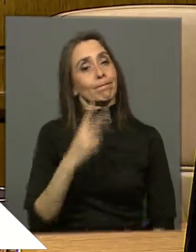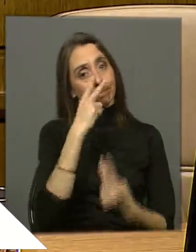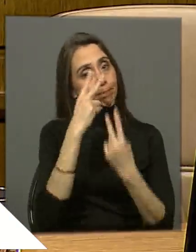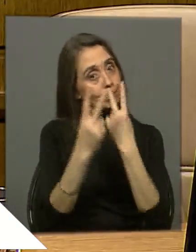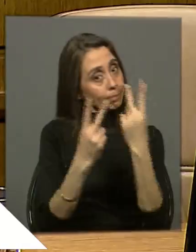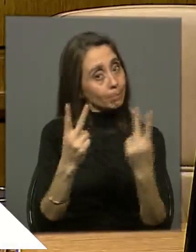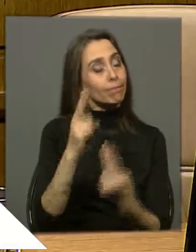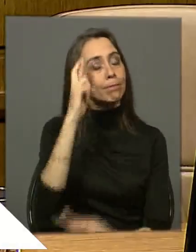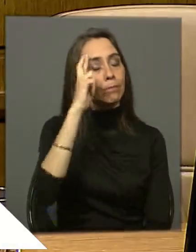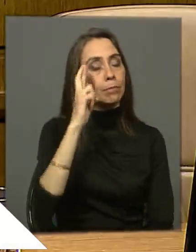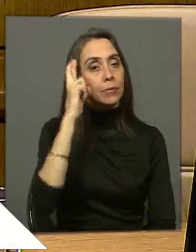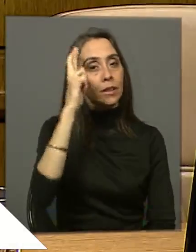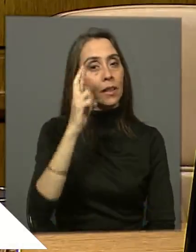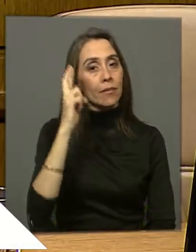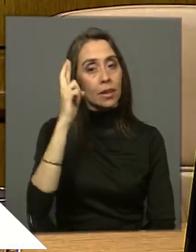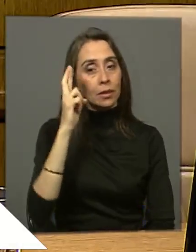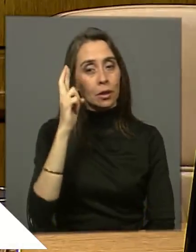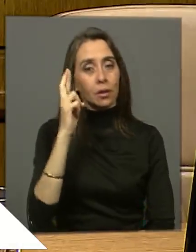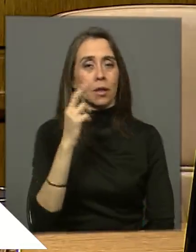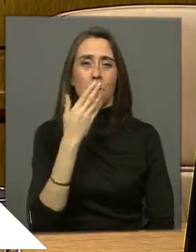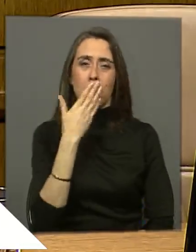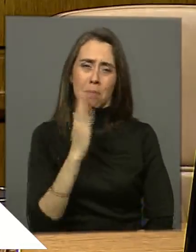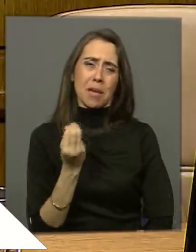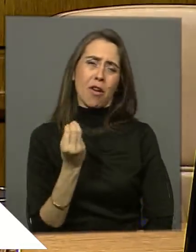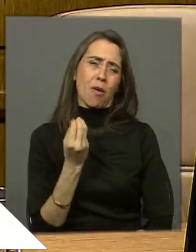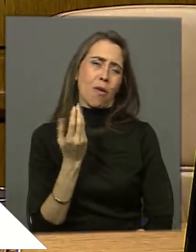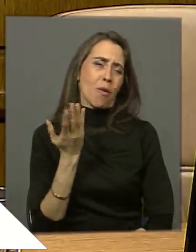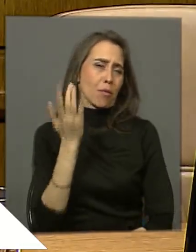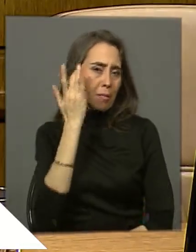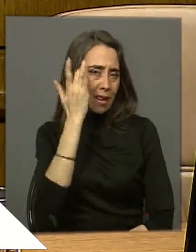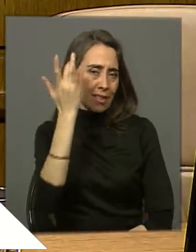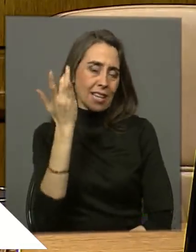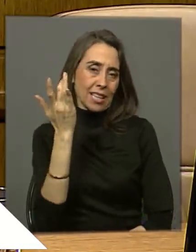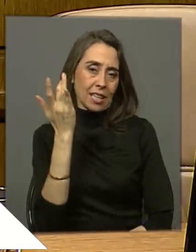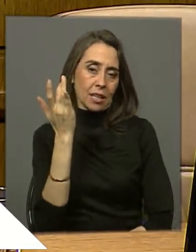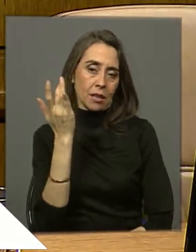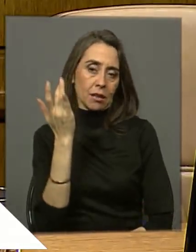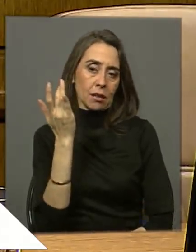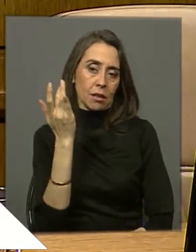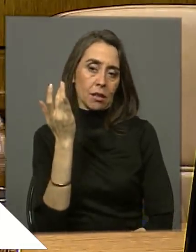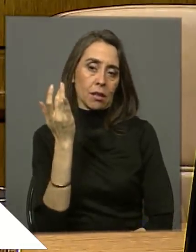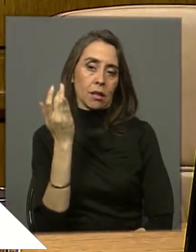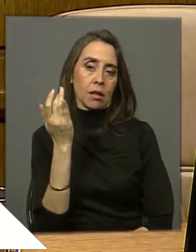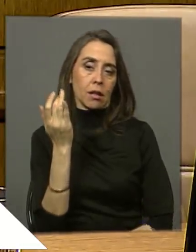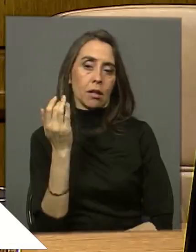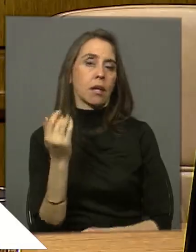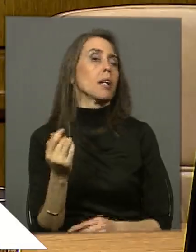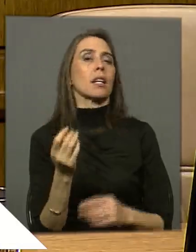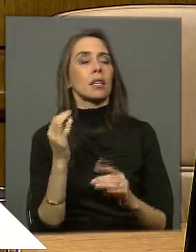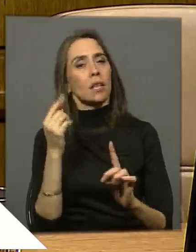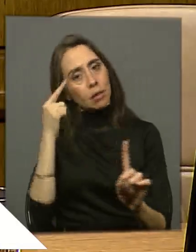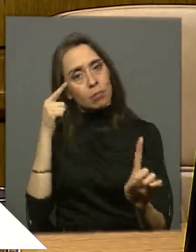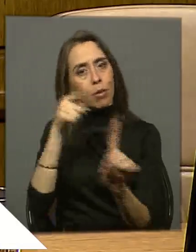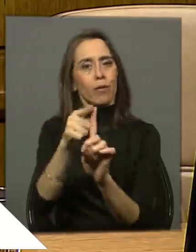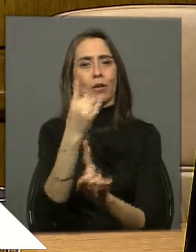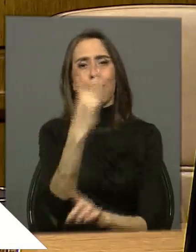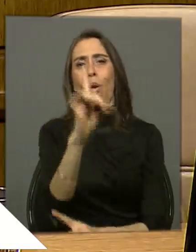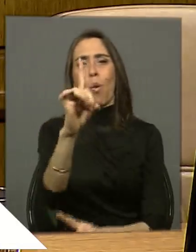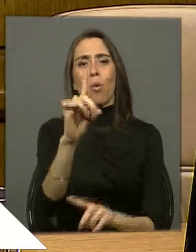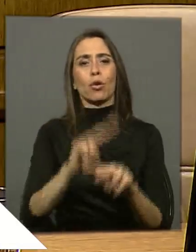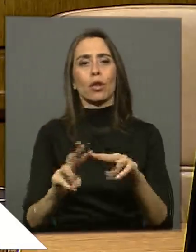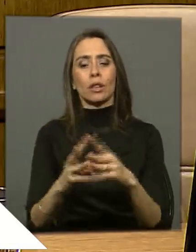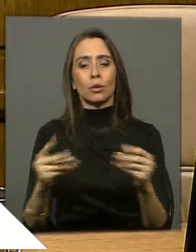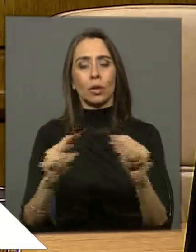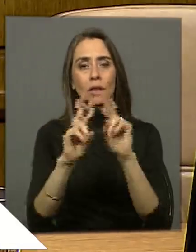torno a... No será más inteligente ir a medidas que de una vez resuelvan este tema y que esta